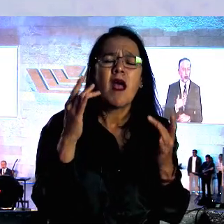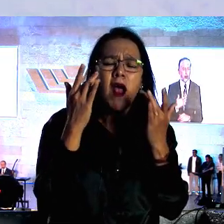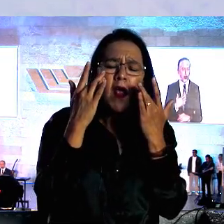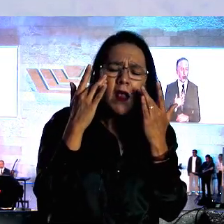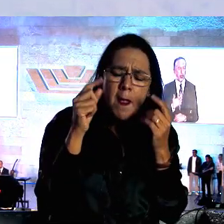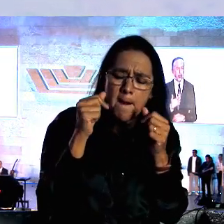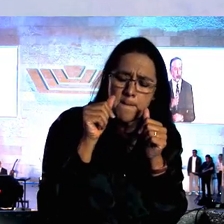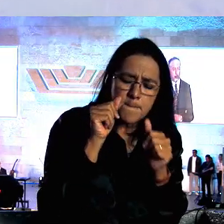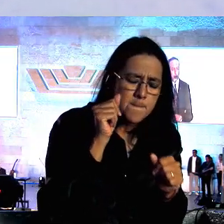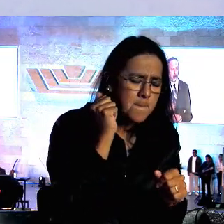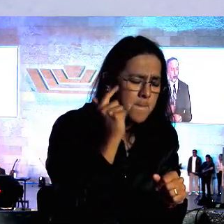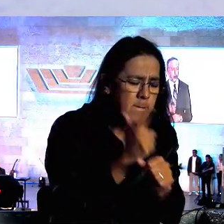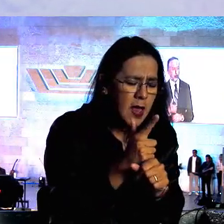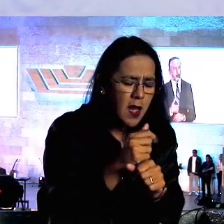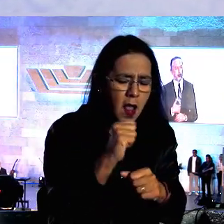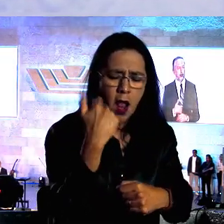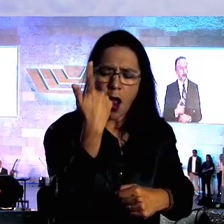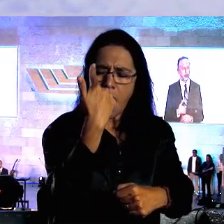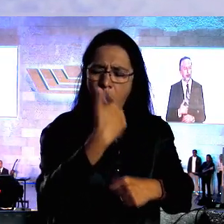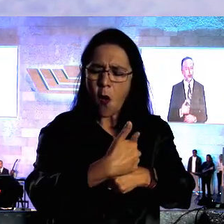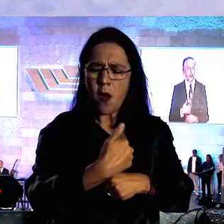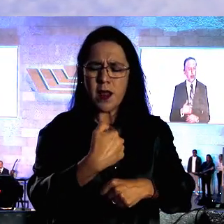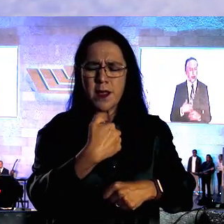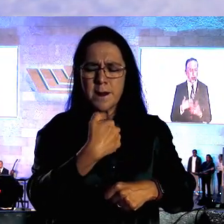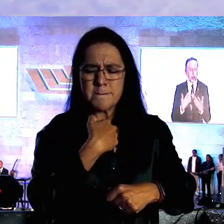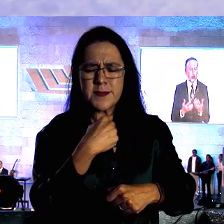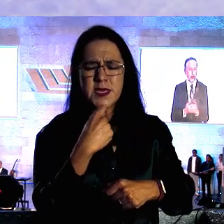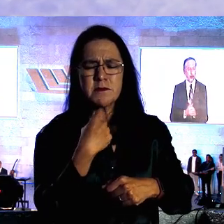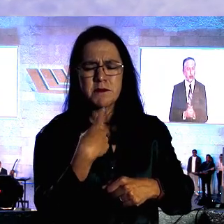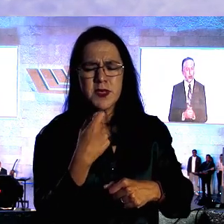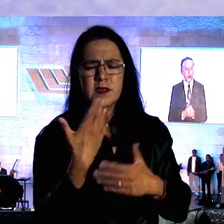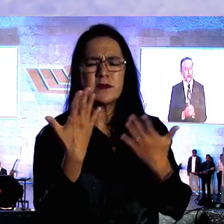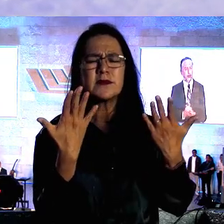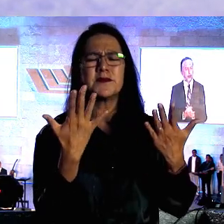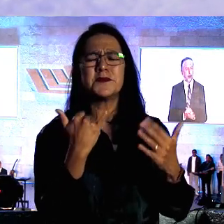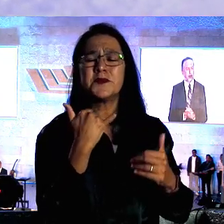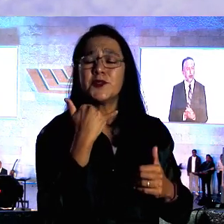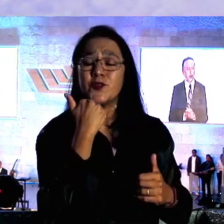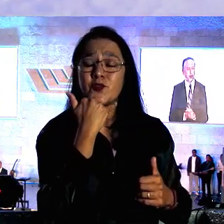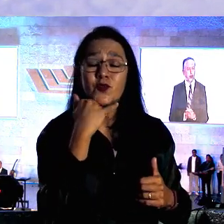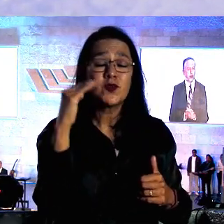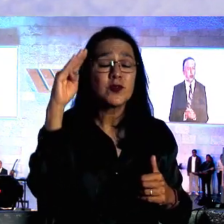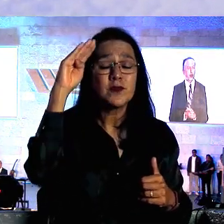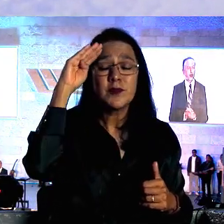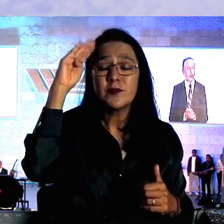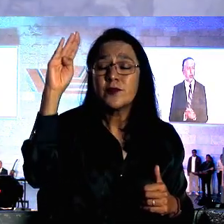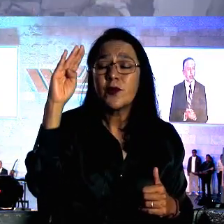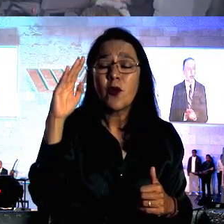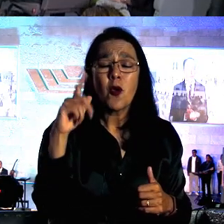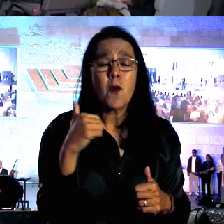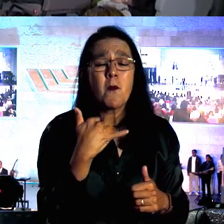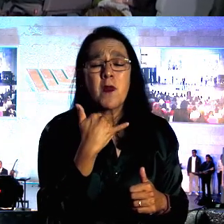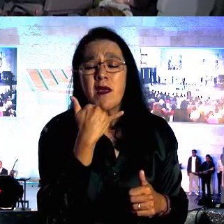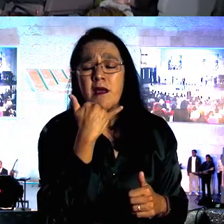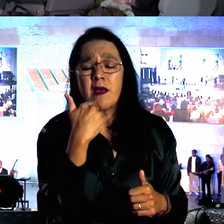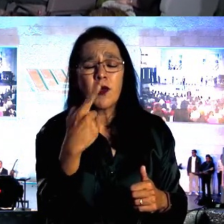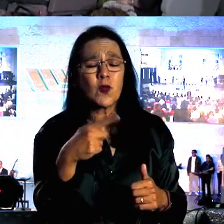estábamos en contra de nosotros mismos perdónanos Señor por nuestro pecado